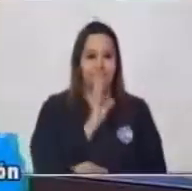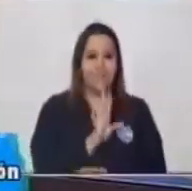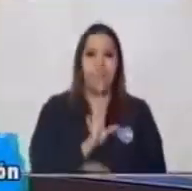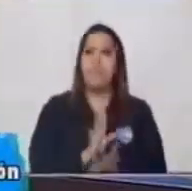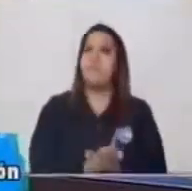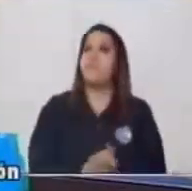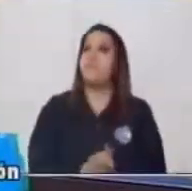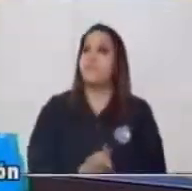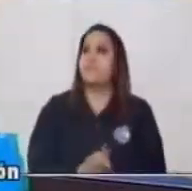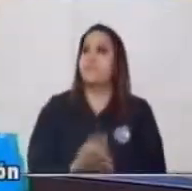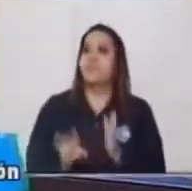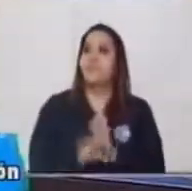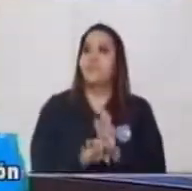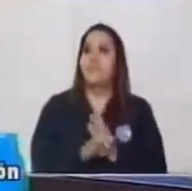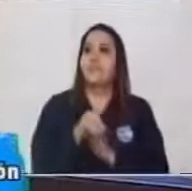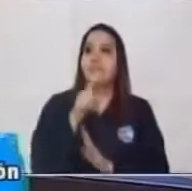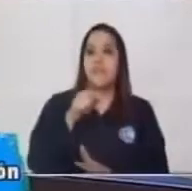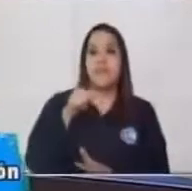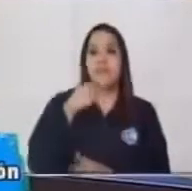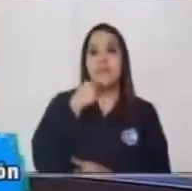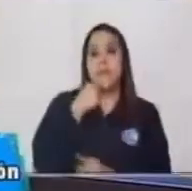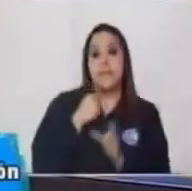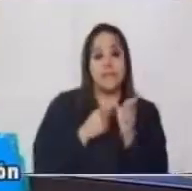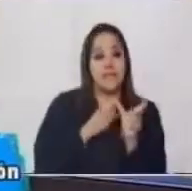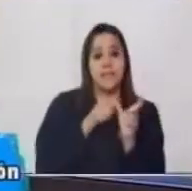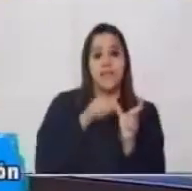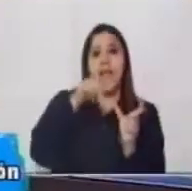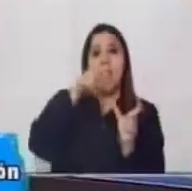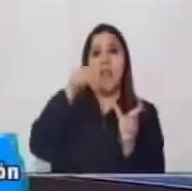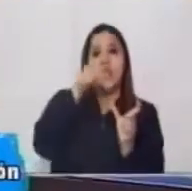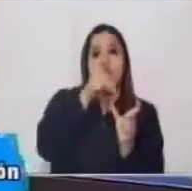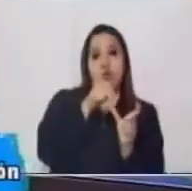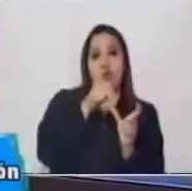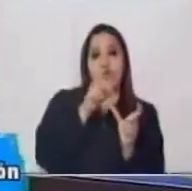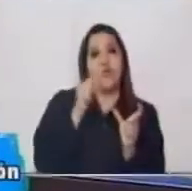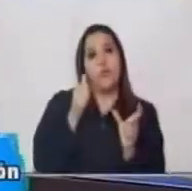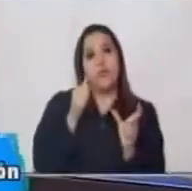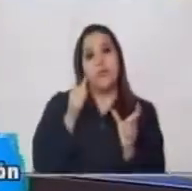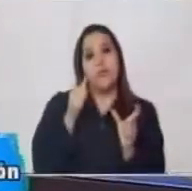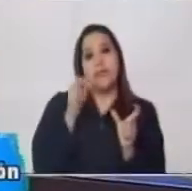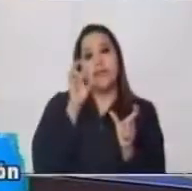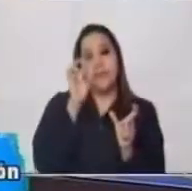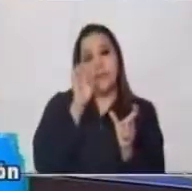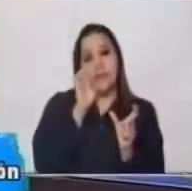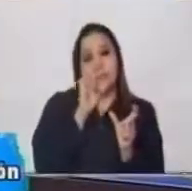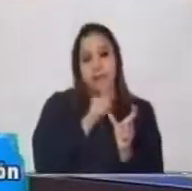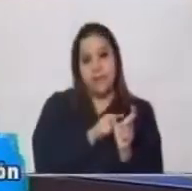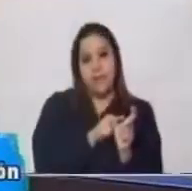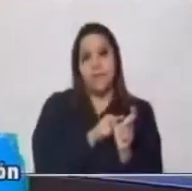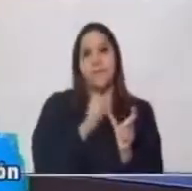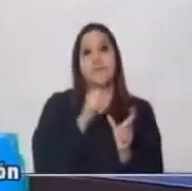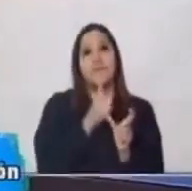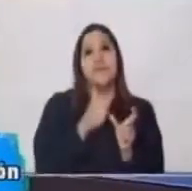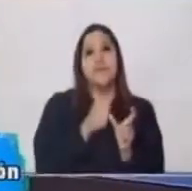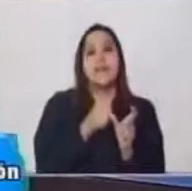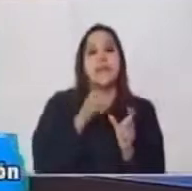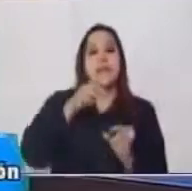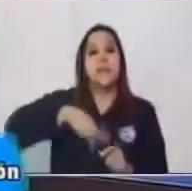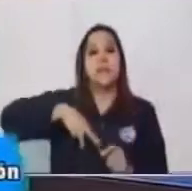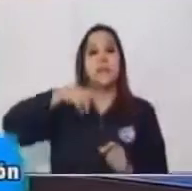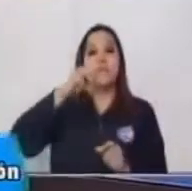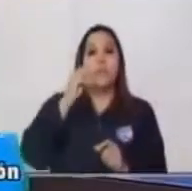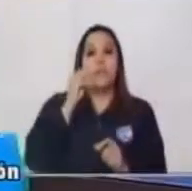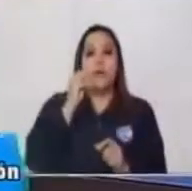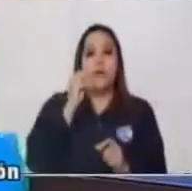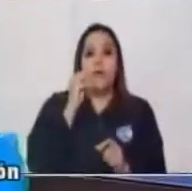acá? Tenía el núcleo del predicado y los modificadores del predicado. El núcleo del predicado ya vimos que va a